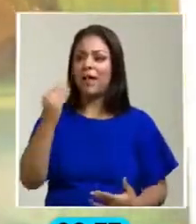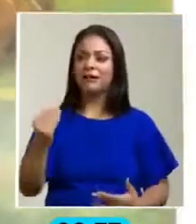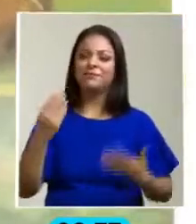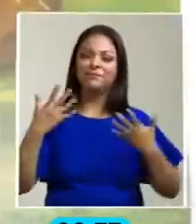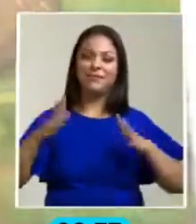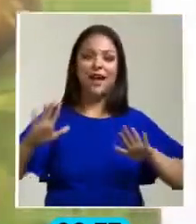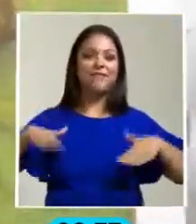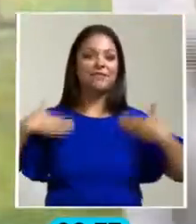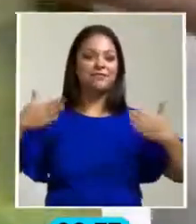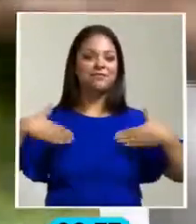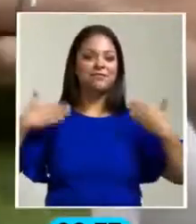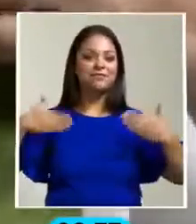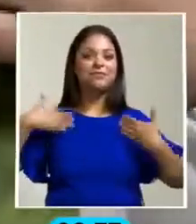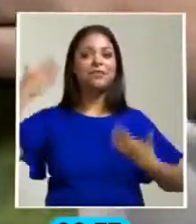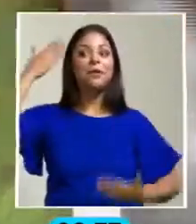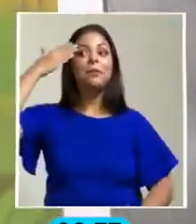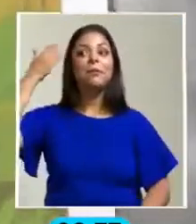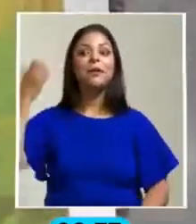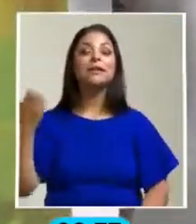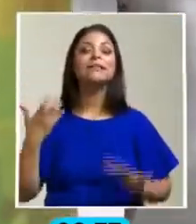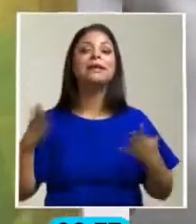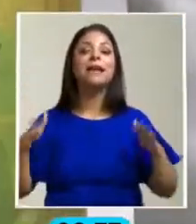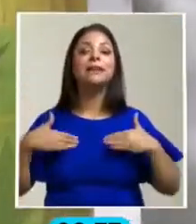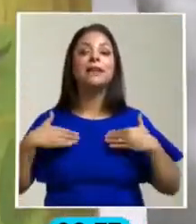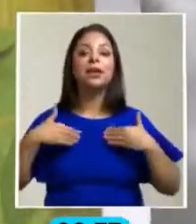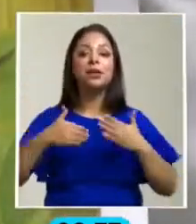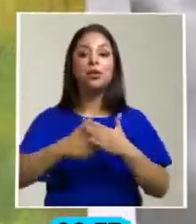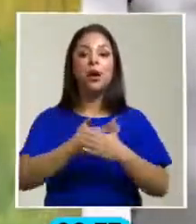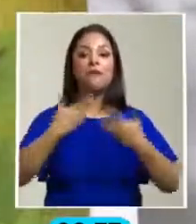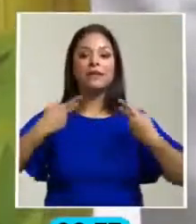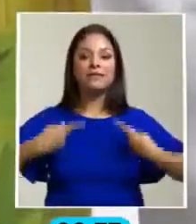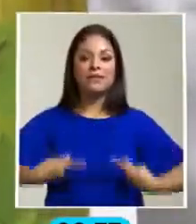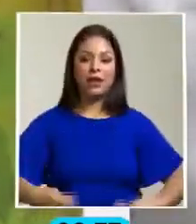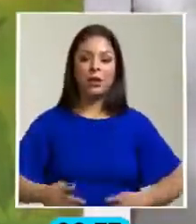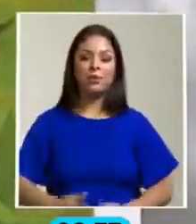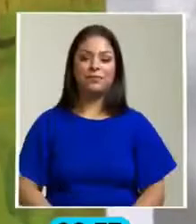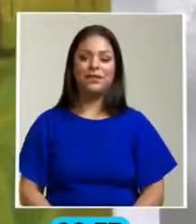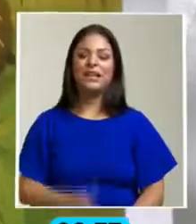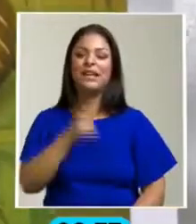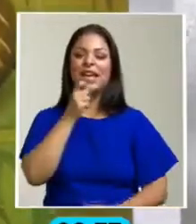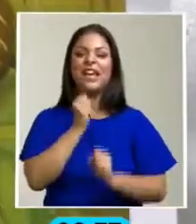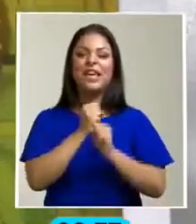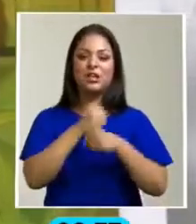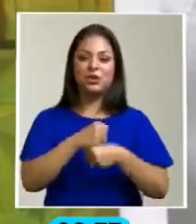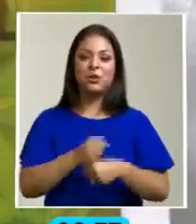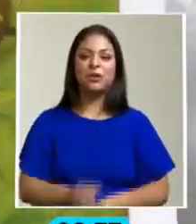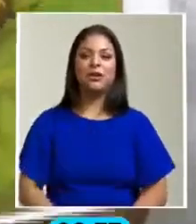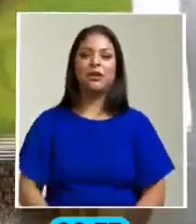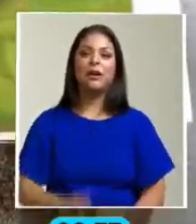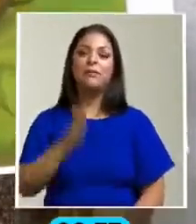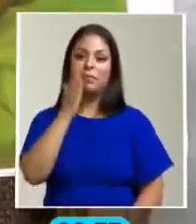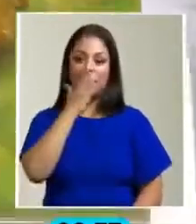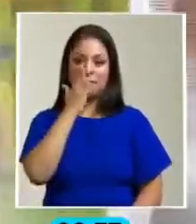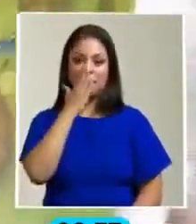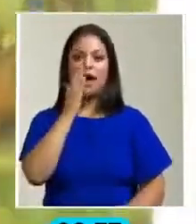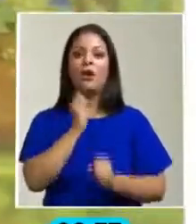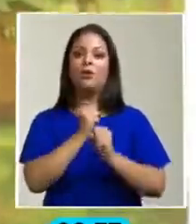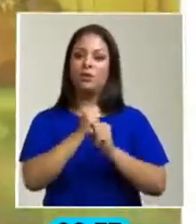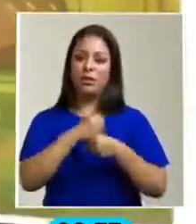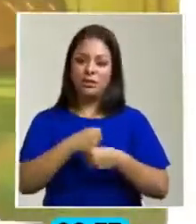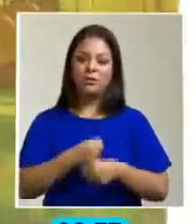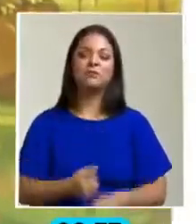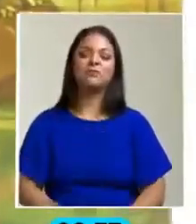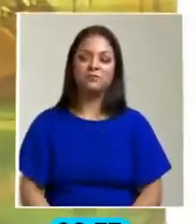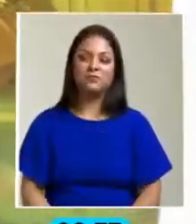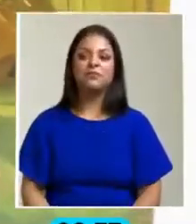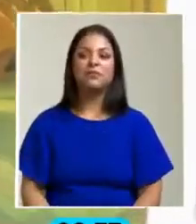feliz, ¿por qué? Porque tenía su nuevo... Vestido. Su nuevo vestido, ¿hecho por quién? Por la mamá. Por la mamá,